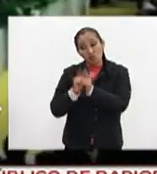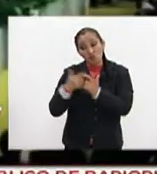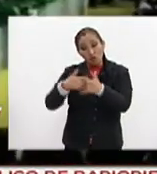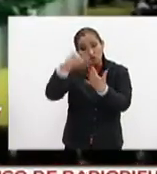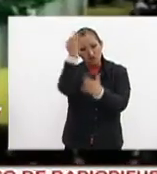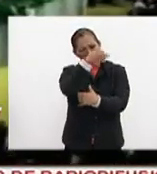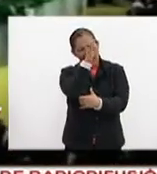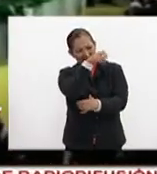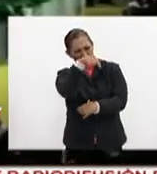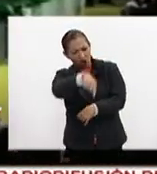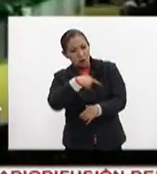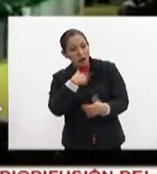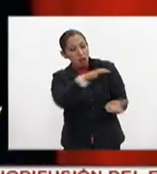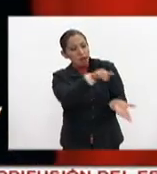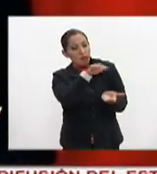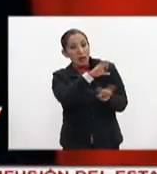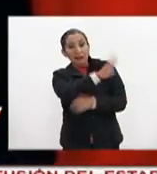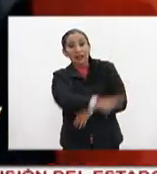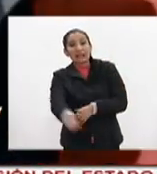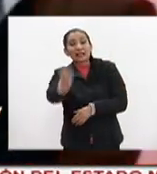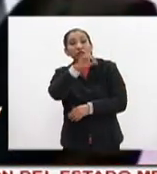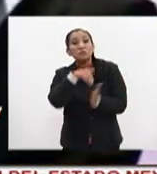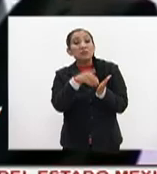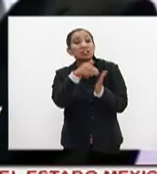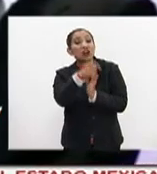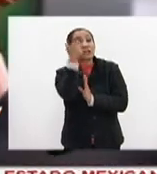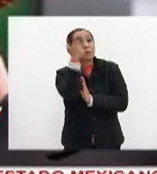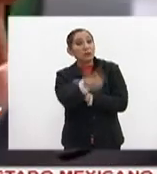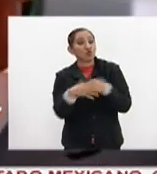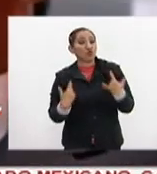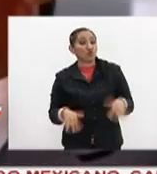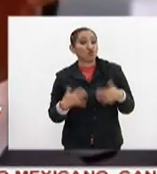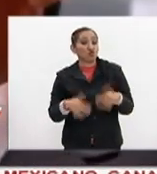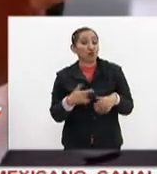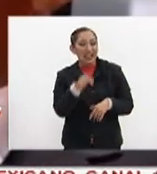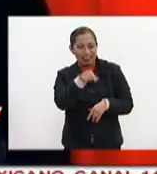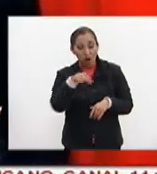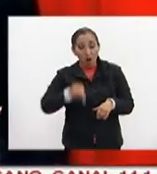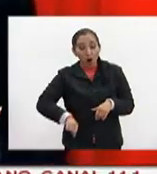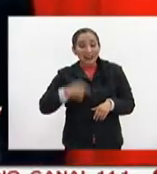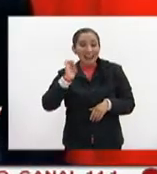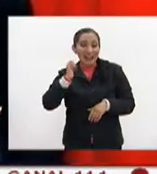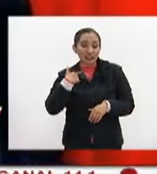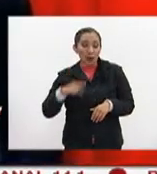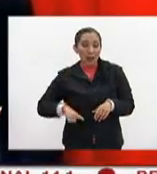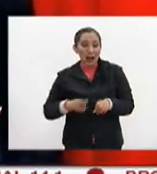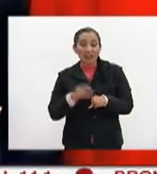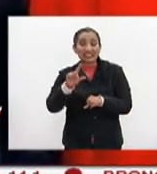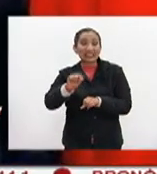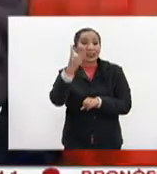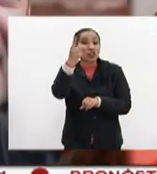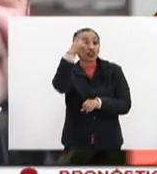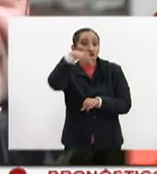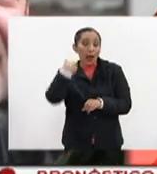empresas fantasma que lavaron 300 millones de pesos. A partir de hoy, el exgobernador tendrá 72 horas para